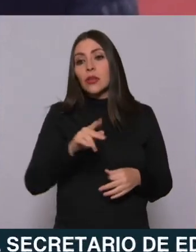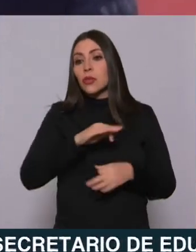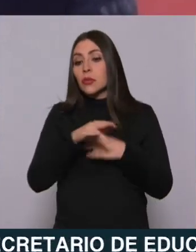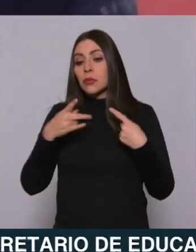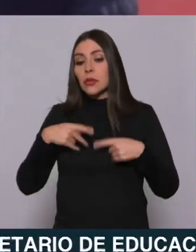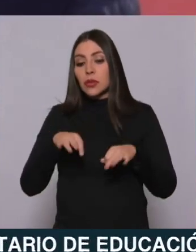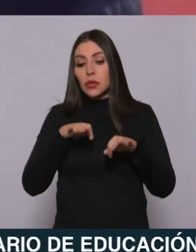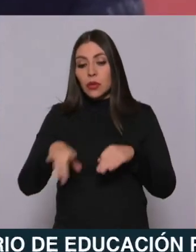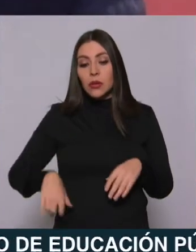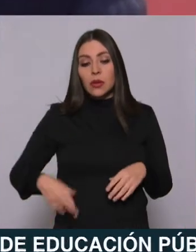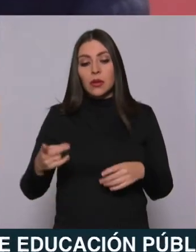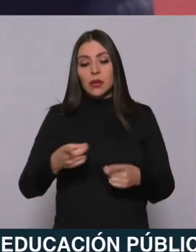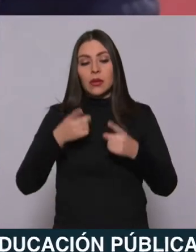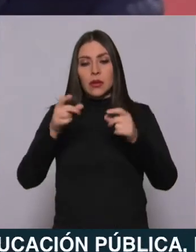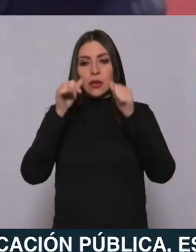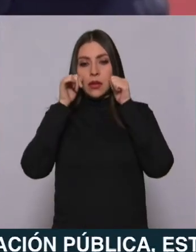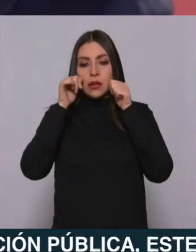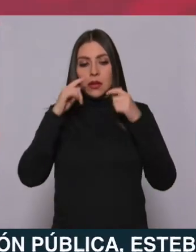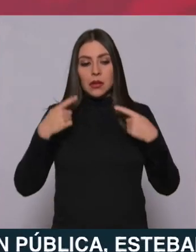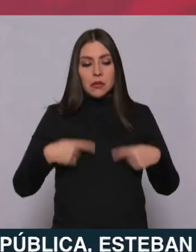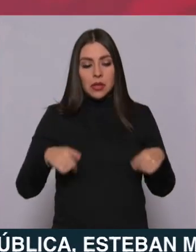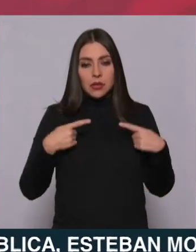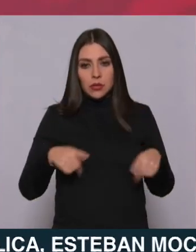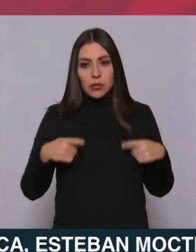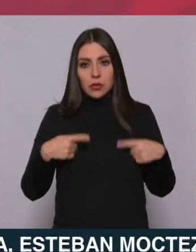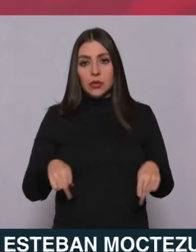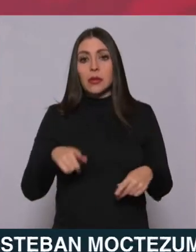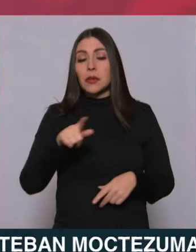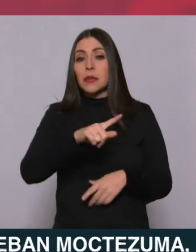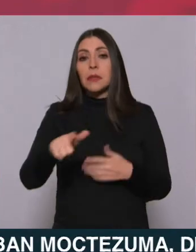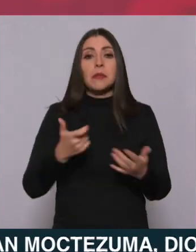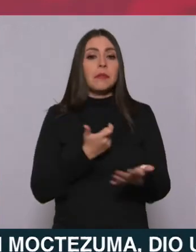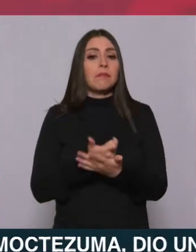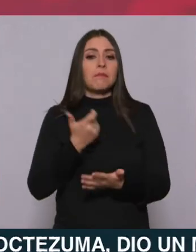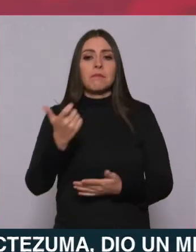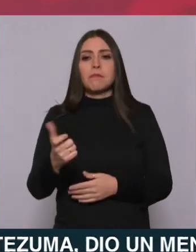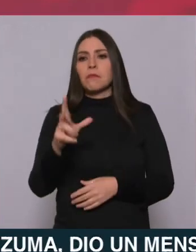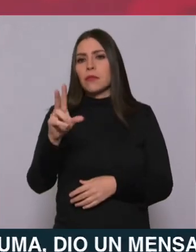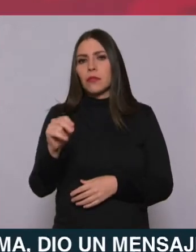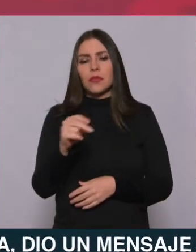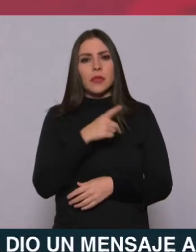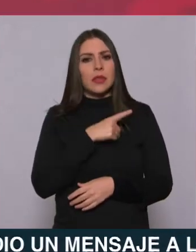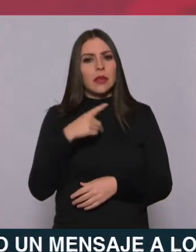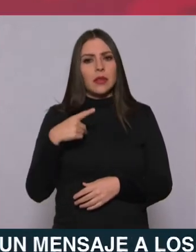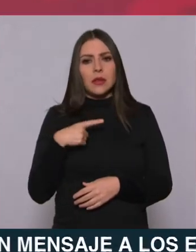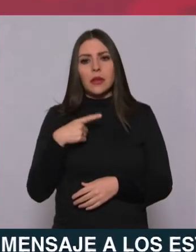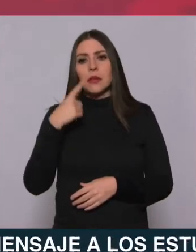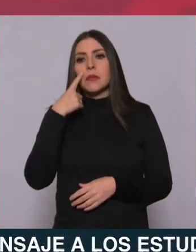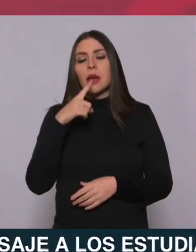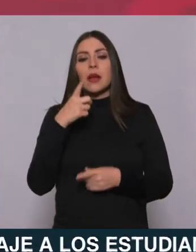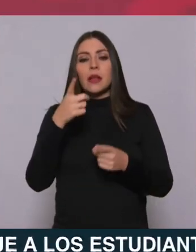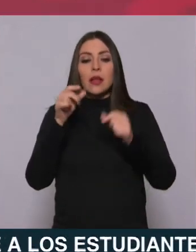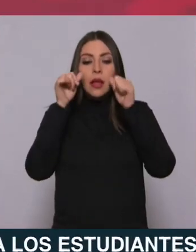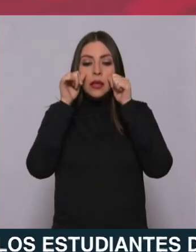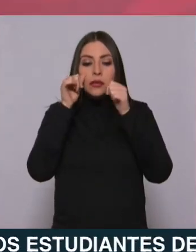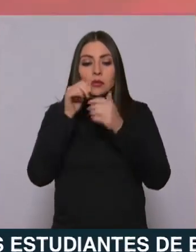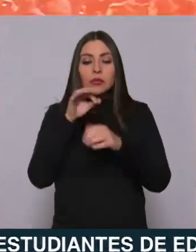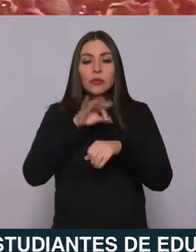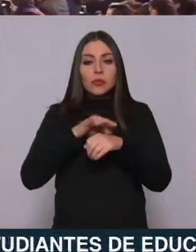gente y no tienen que pagar ni por la atención médica ni por los